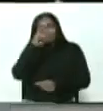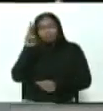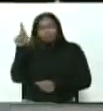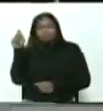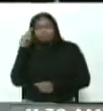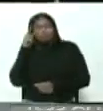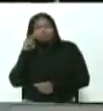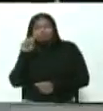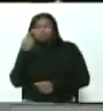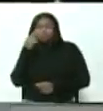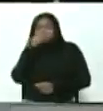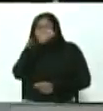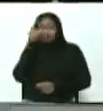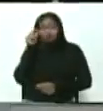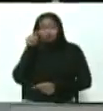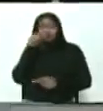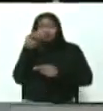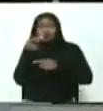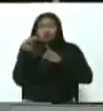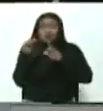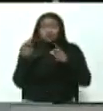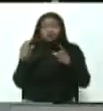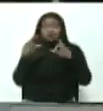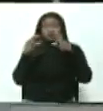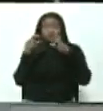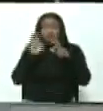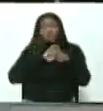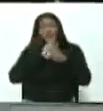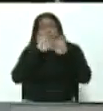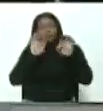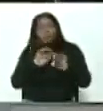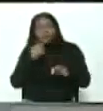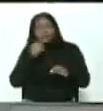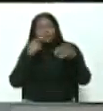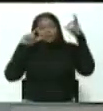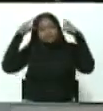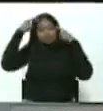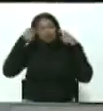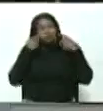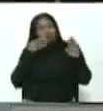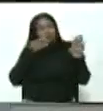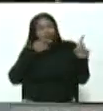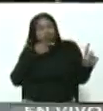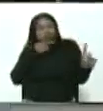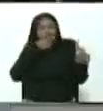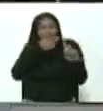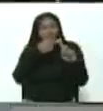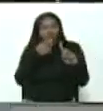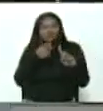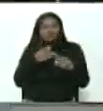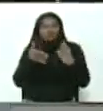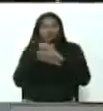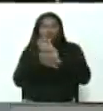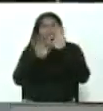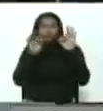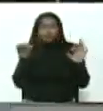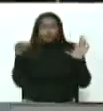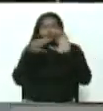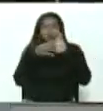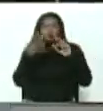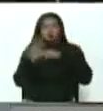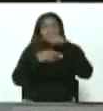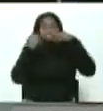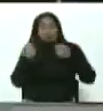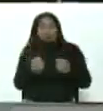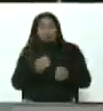ve es los ojitos de Chávez y después va a buscar su tarjeta. Pero ahí está Chávez diciéndonos cuál es el camino. El camino es el camino de la unidad